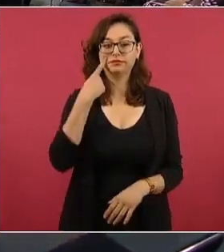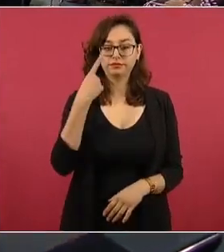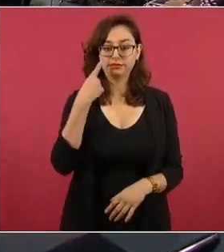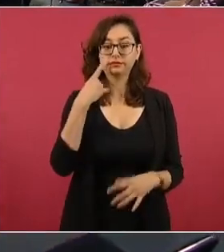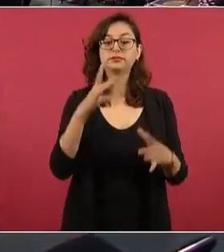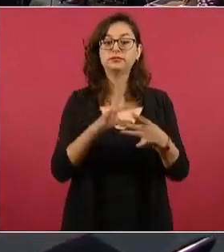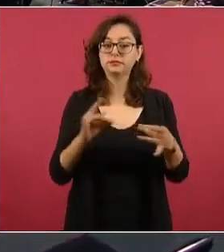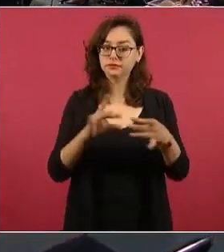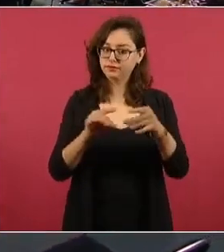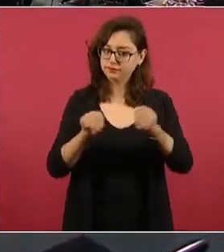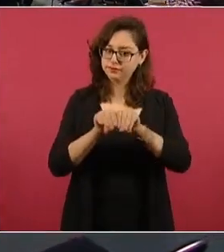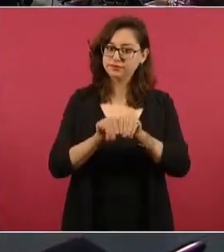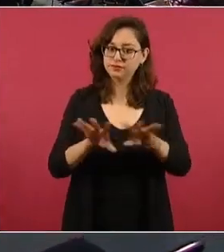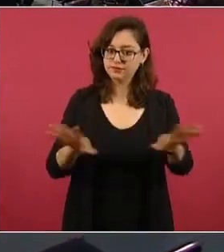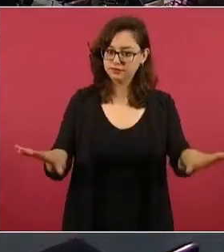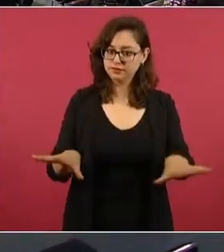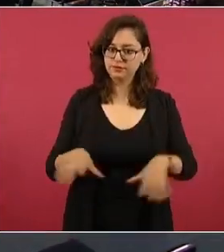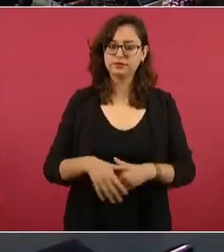para toda la gente,